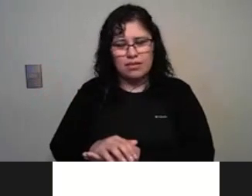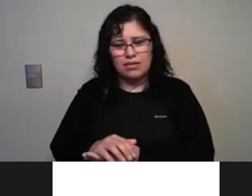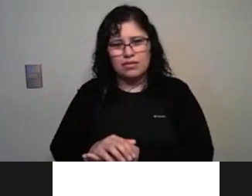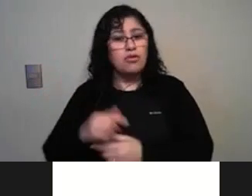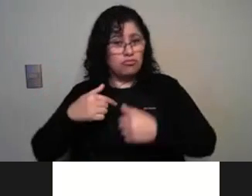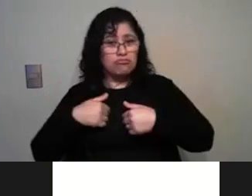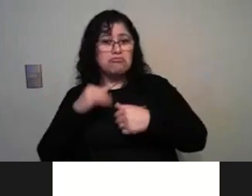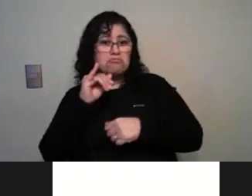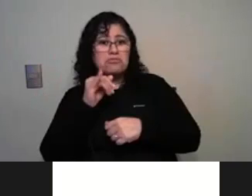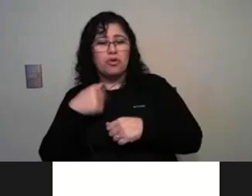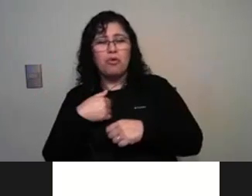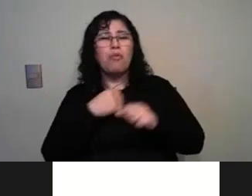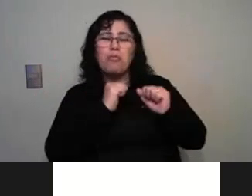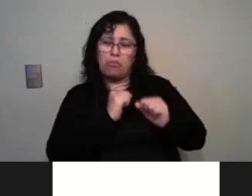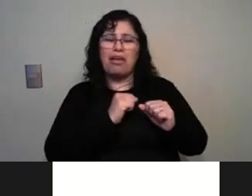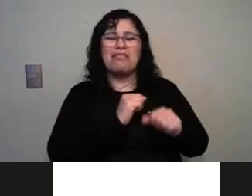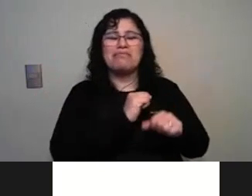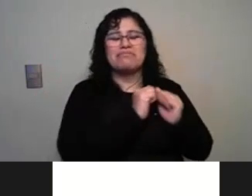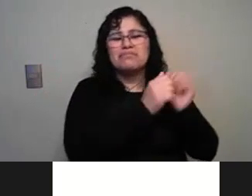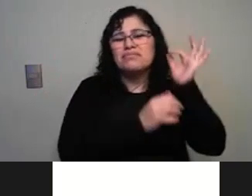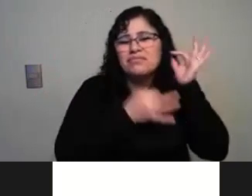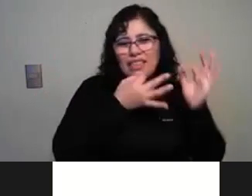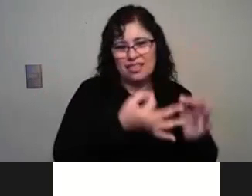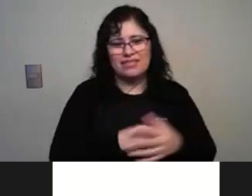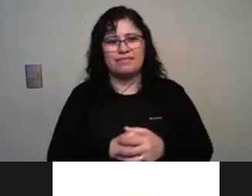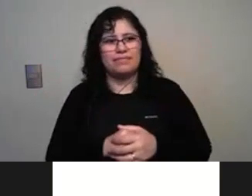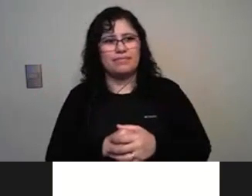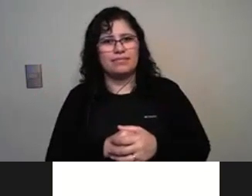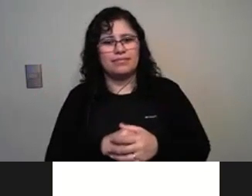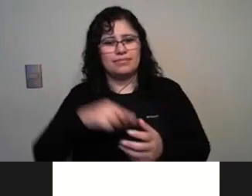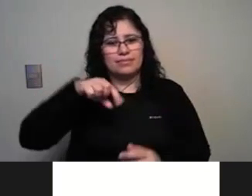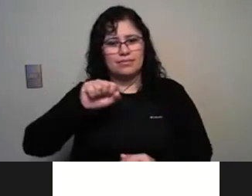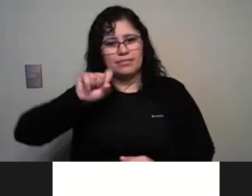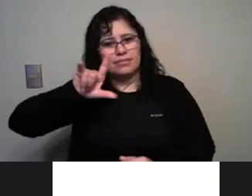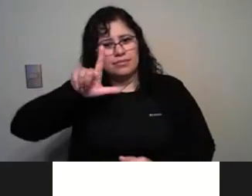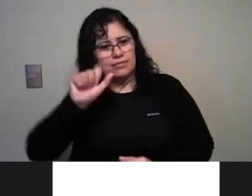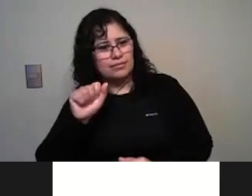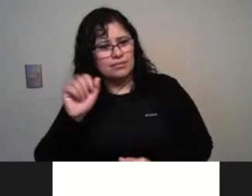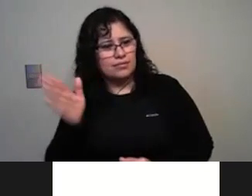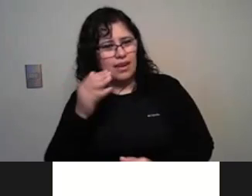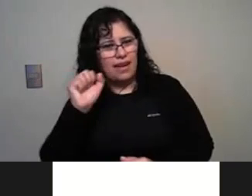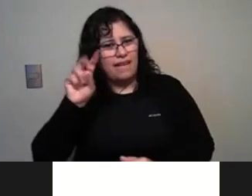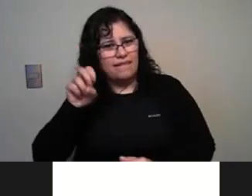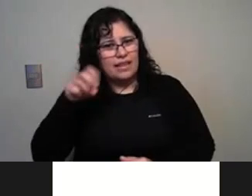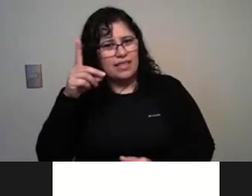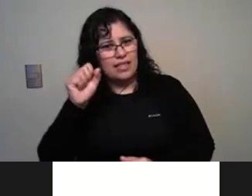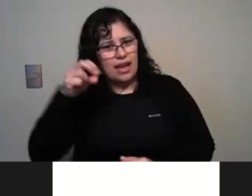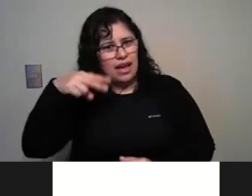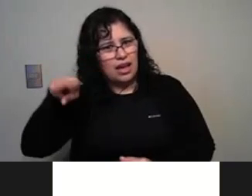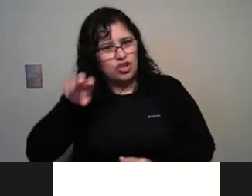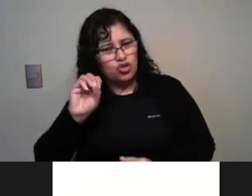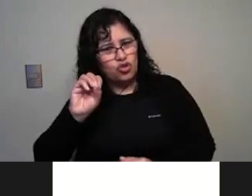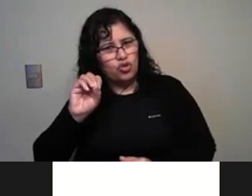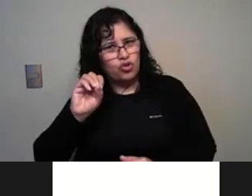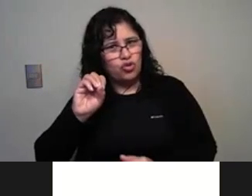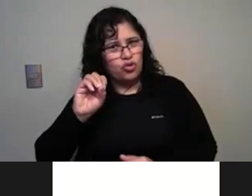problema. ¿Paula Avendaño o Paula Chacón? Tengo... Avendaño.